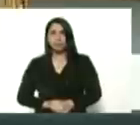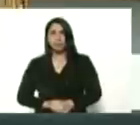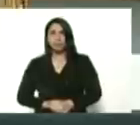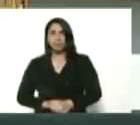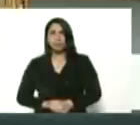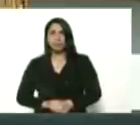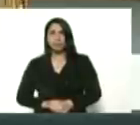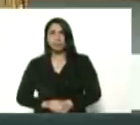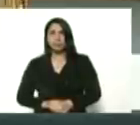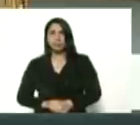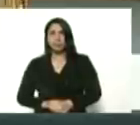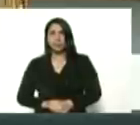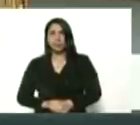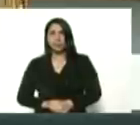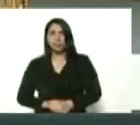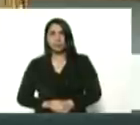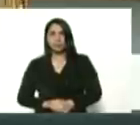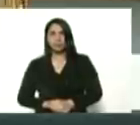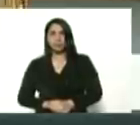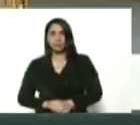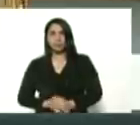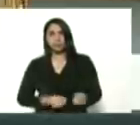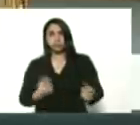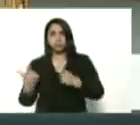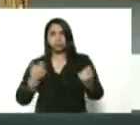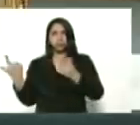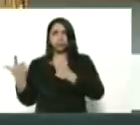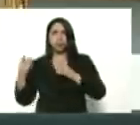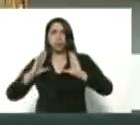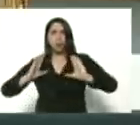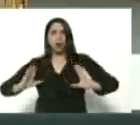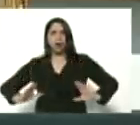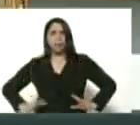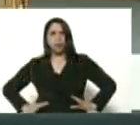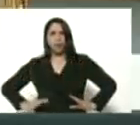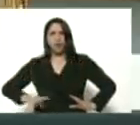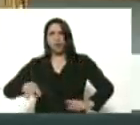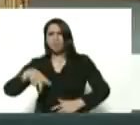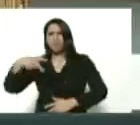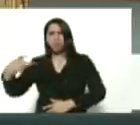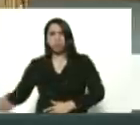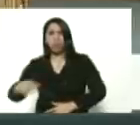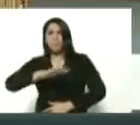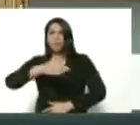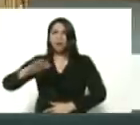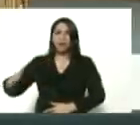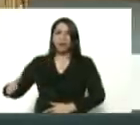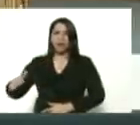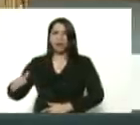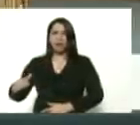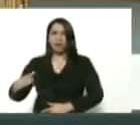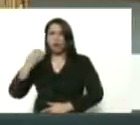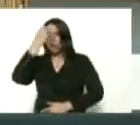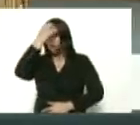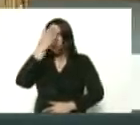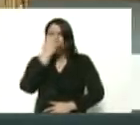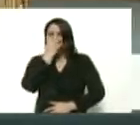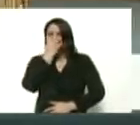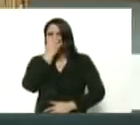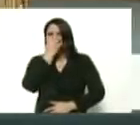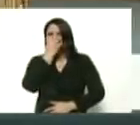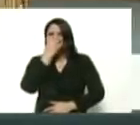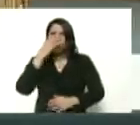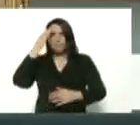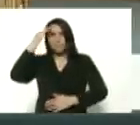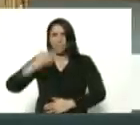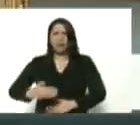Se recogieron los cadáveres que cayeron al mar. Los buzos de la Armada Bolivariana entraron directamente.